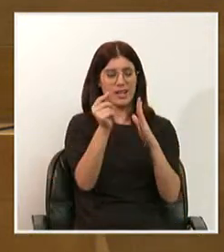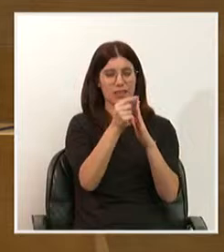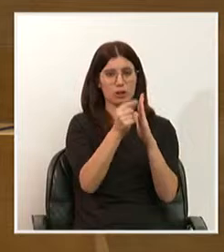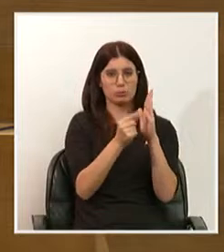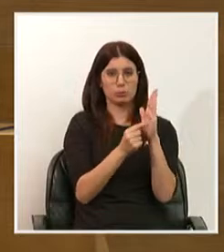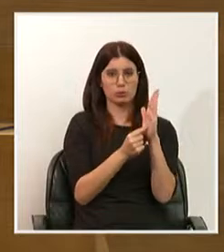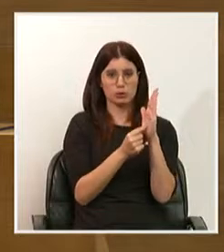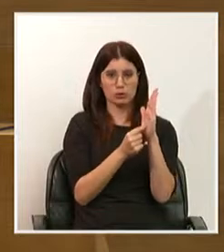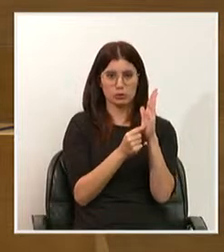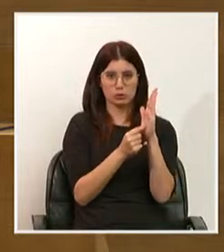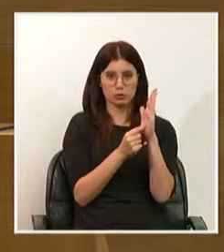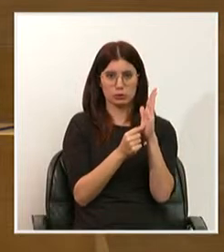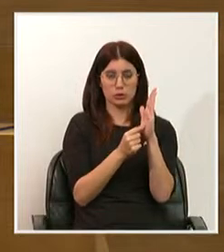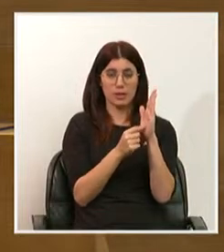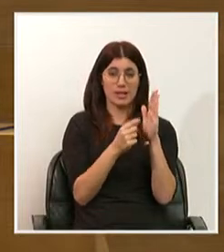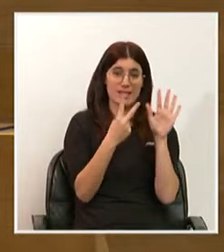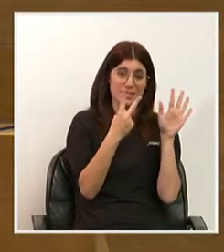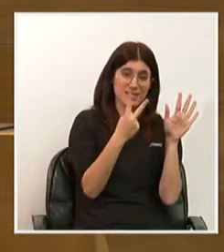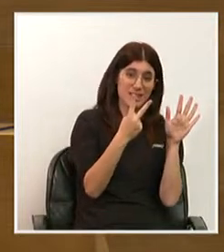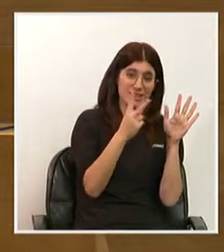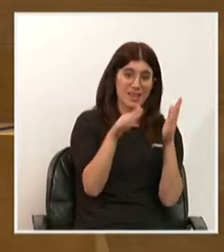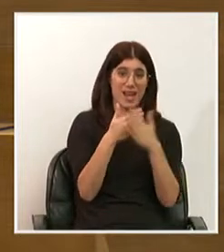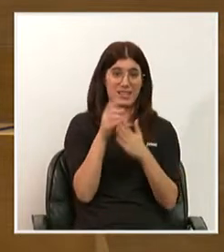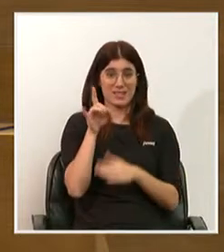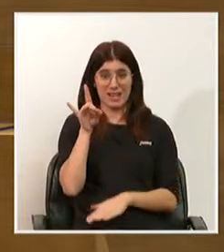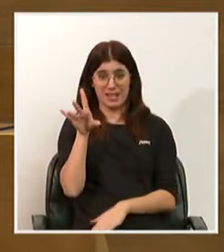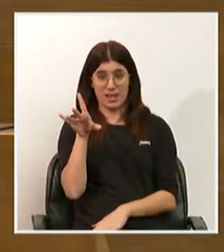puntos del S al